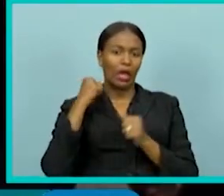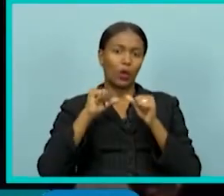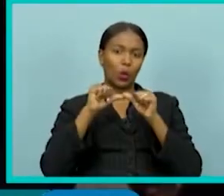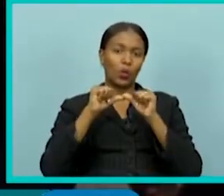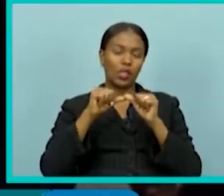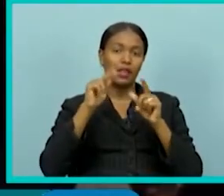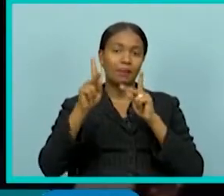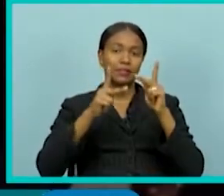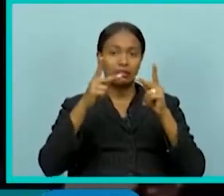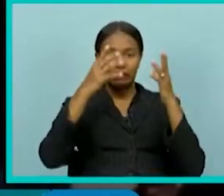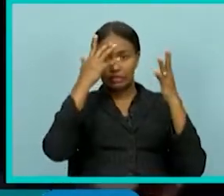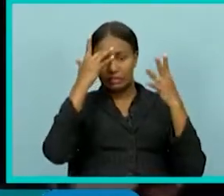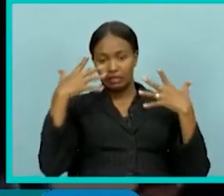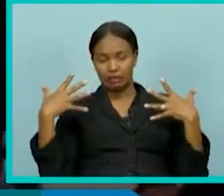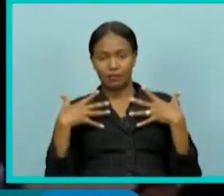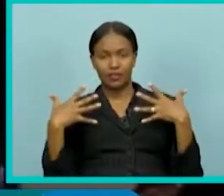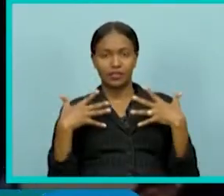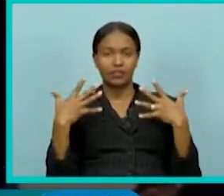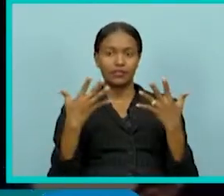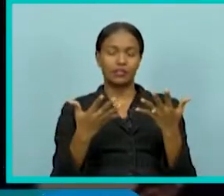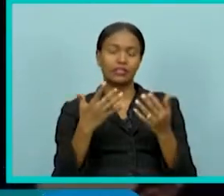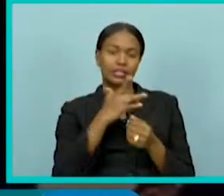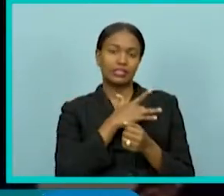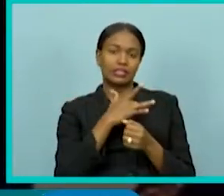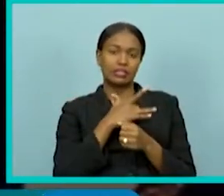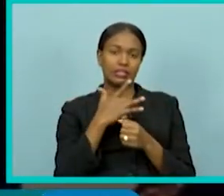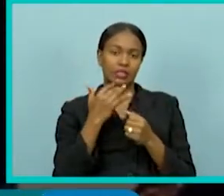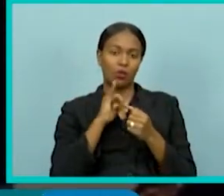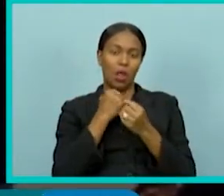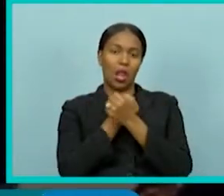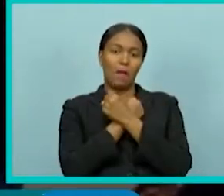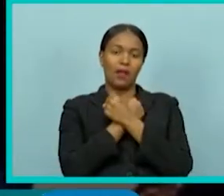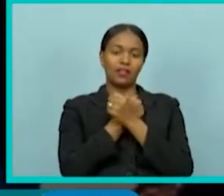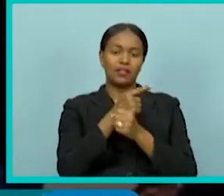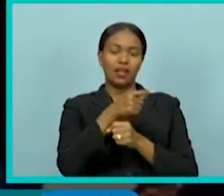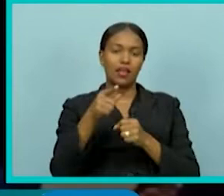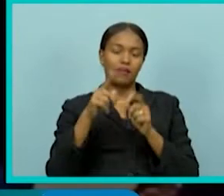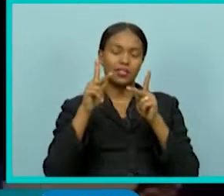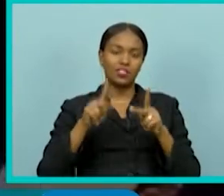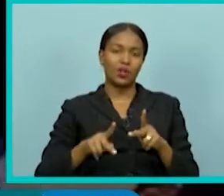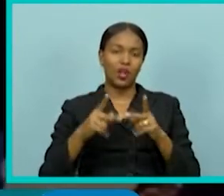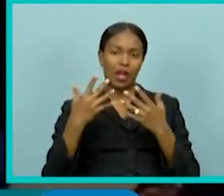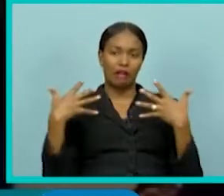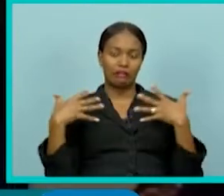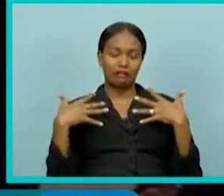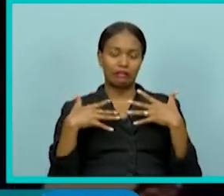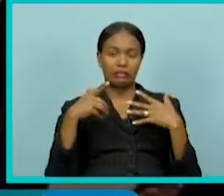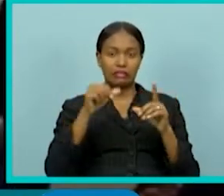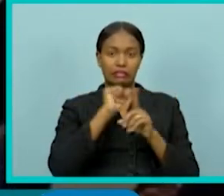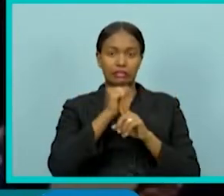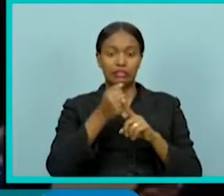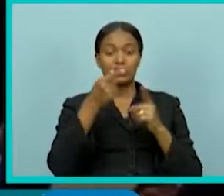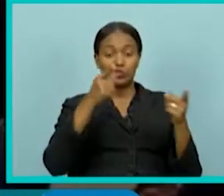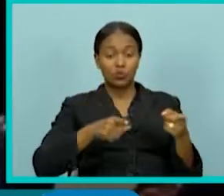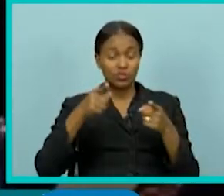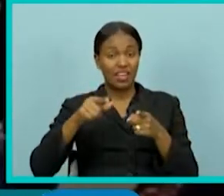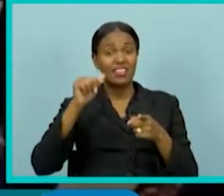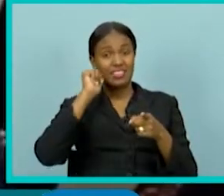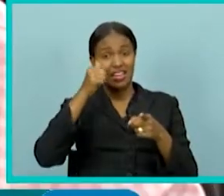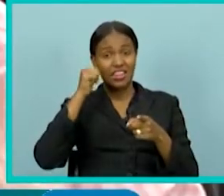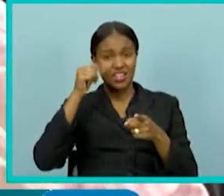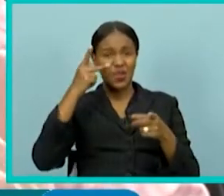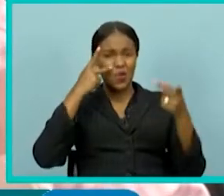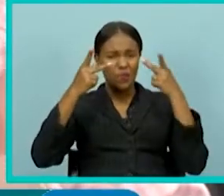constante zozobra a la población que se siente presa de los antisociales, situación que se refleja a diario a través de los medios